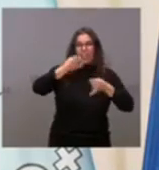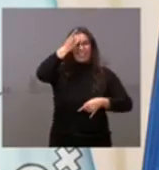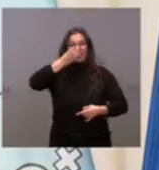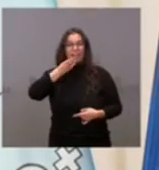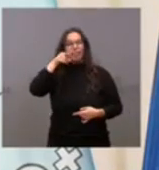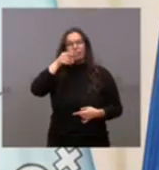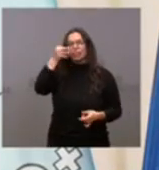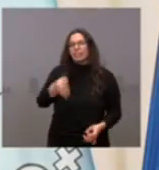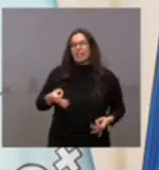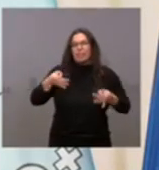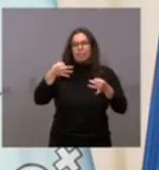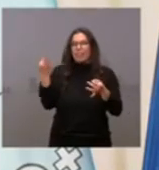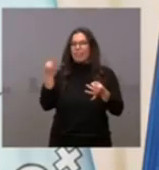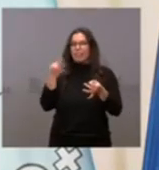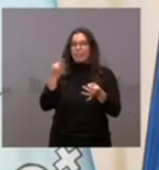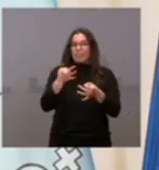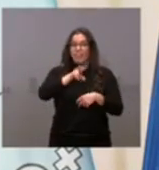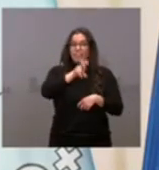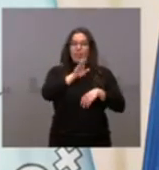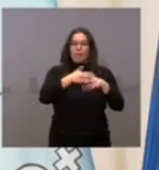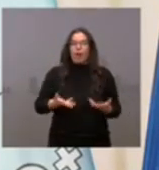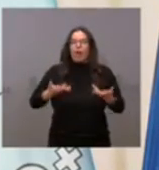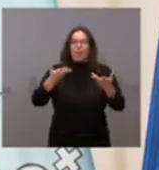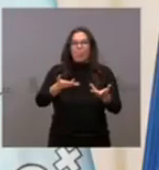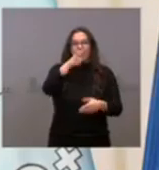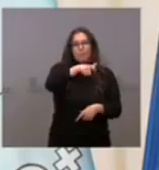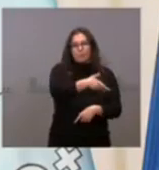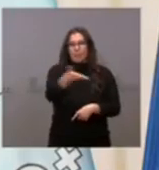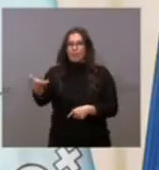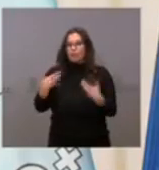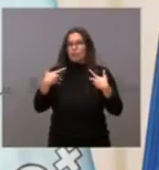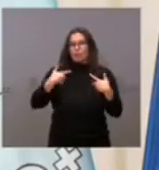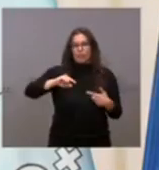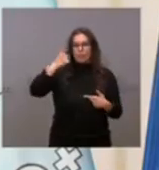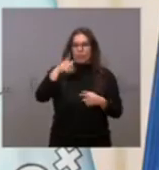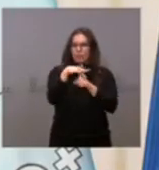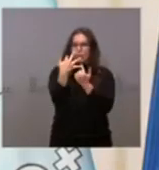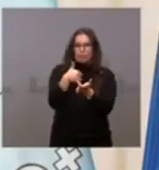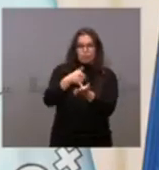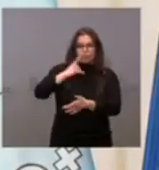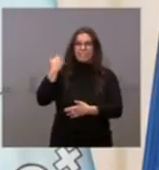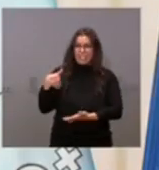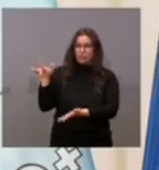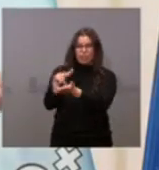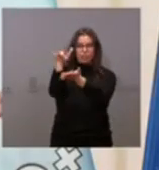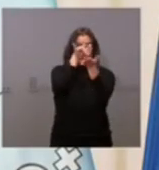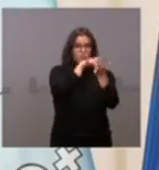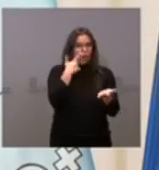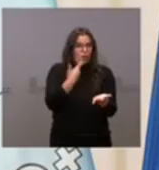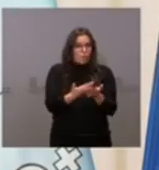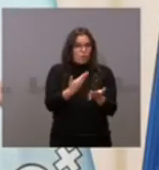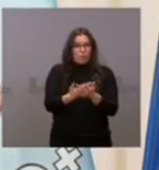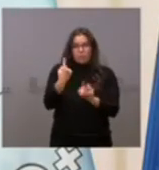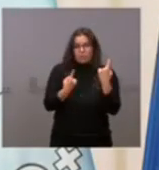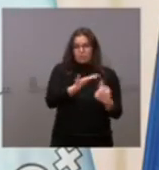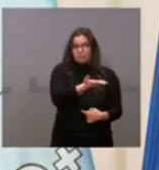ponerse siempre al servicio de las personas más vulnerables. Ya está ocurriendo, lo podemos comprobar, aquí hay